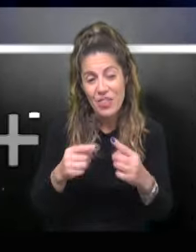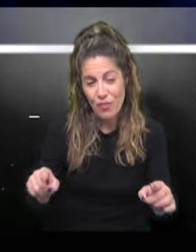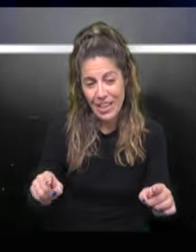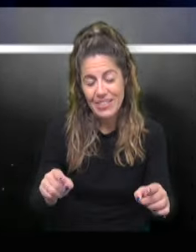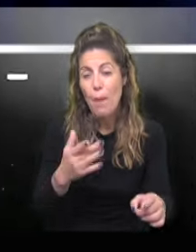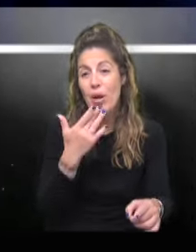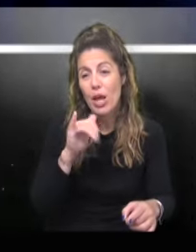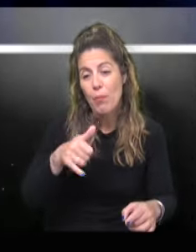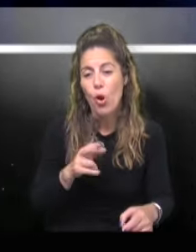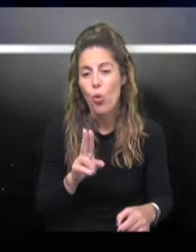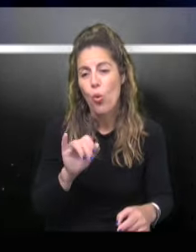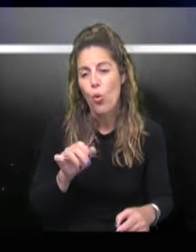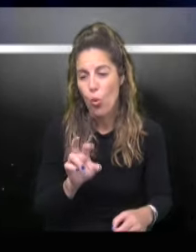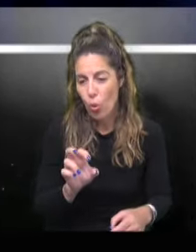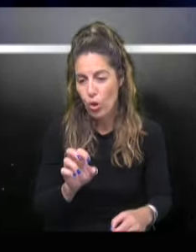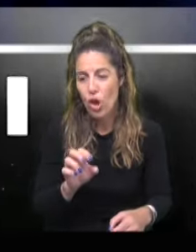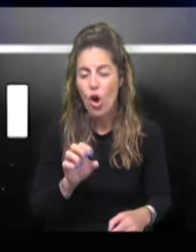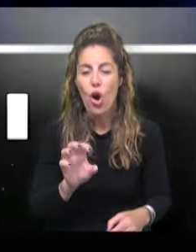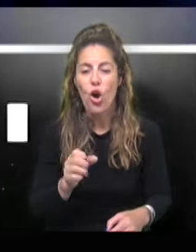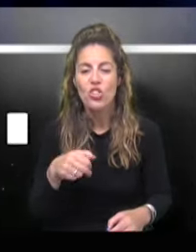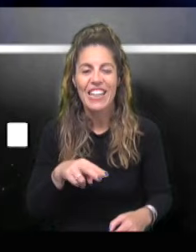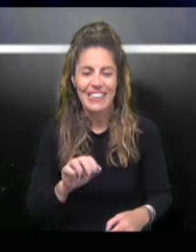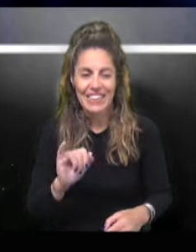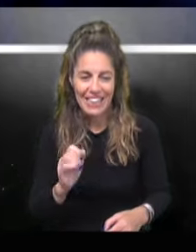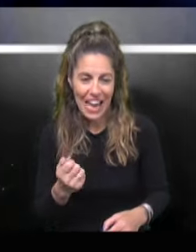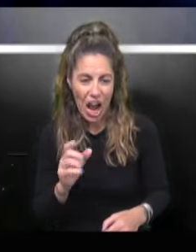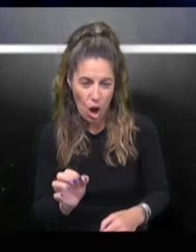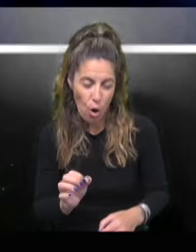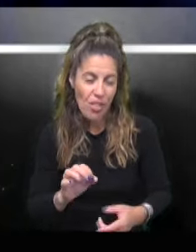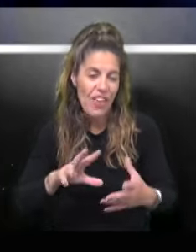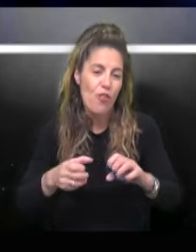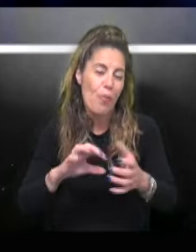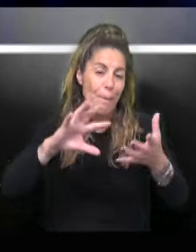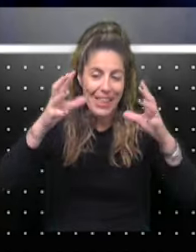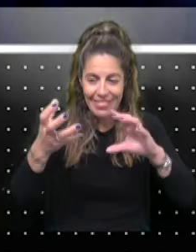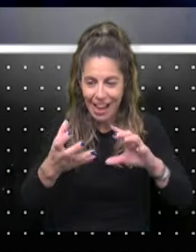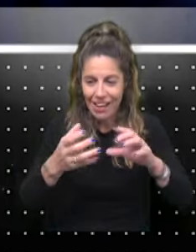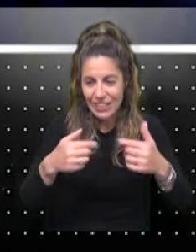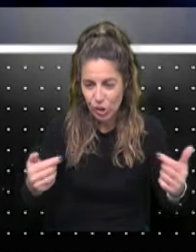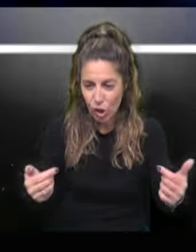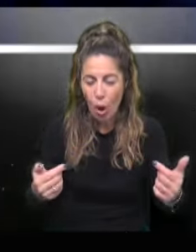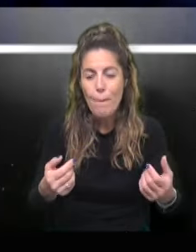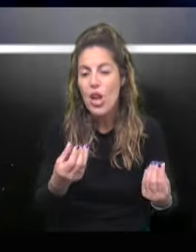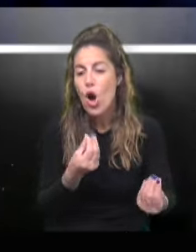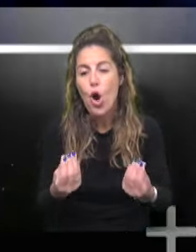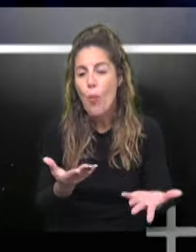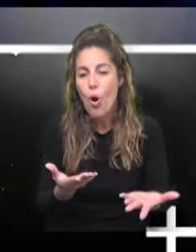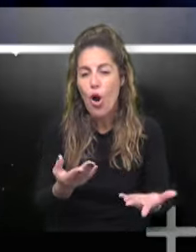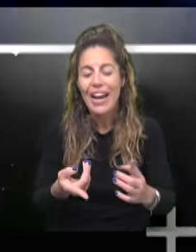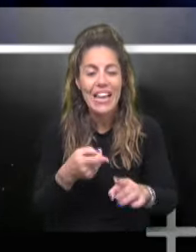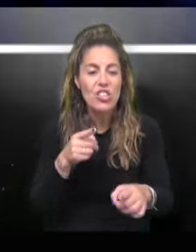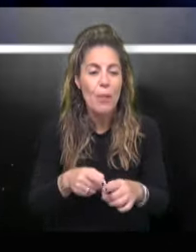Jujuy o como Santiago Del Estero desde el punto de vista ambiental climático y demás pero más Más allá de eso Cómo es el relacionamiento